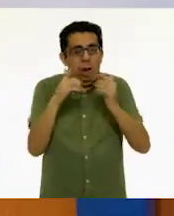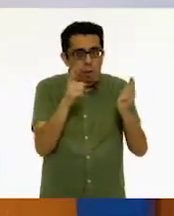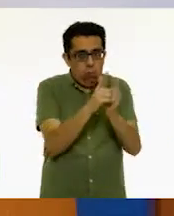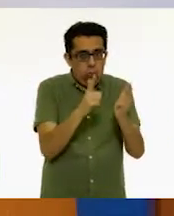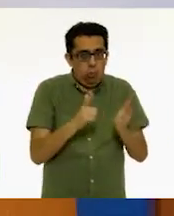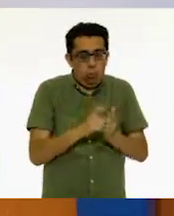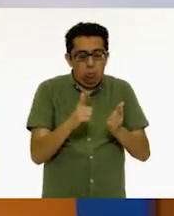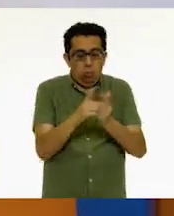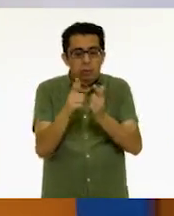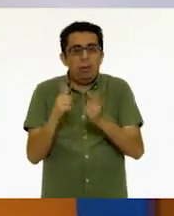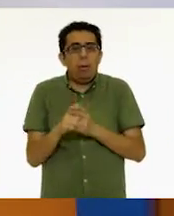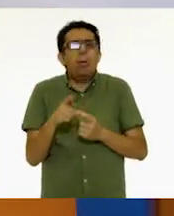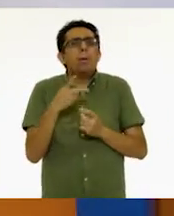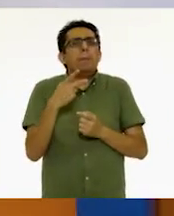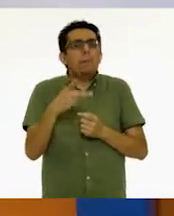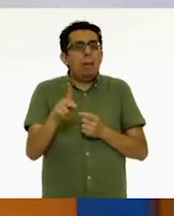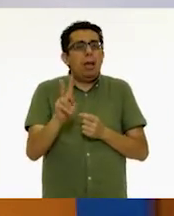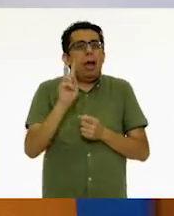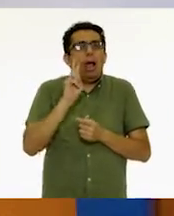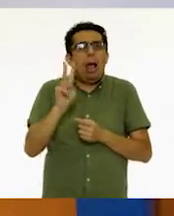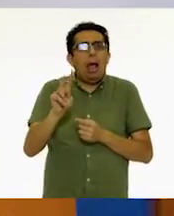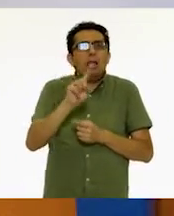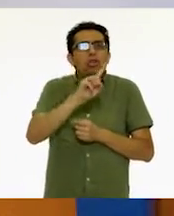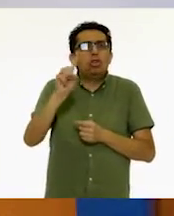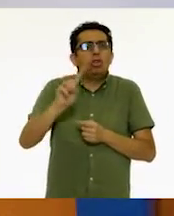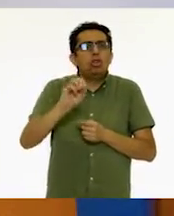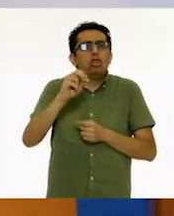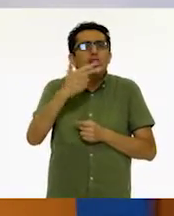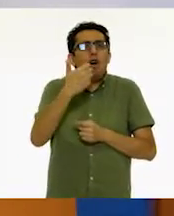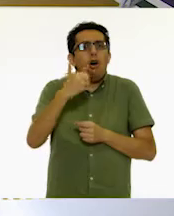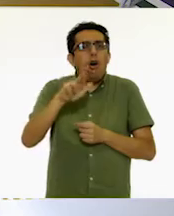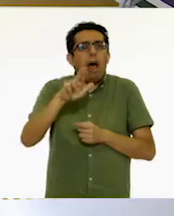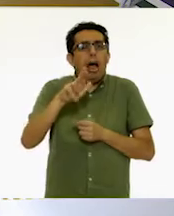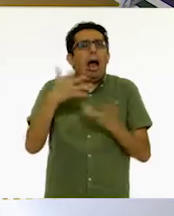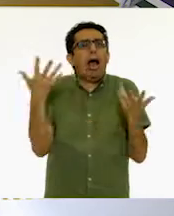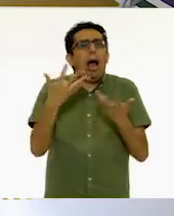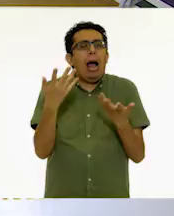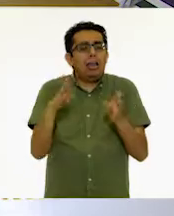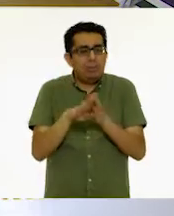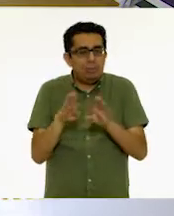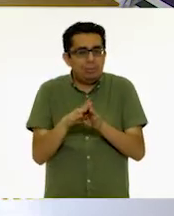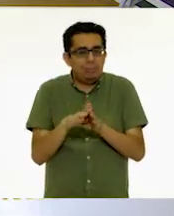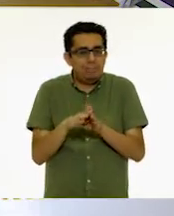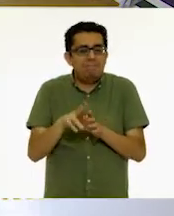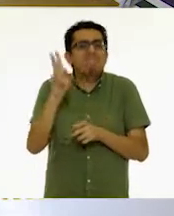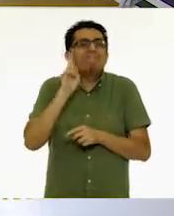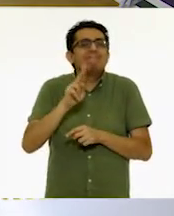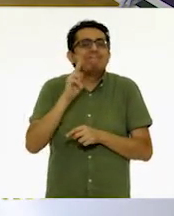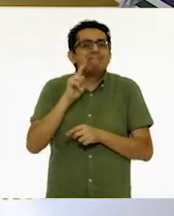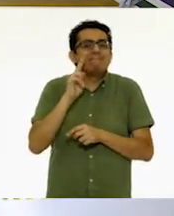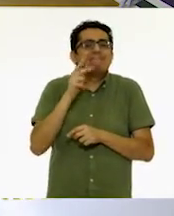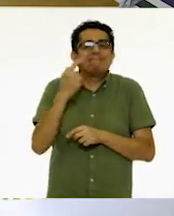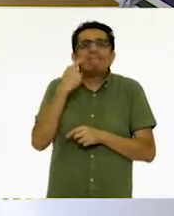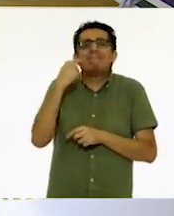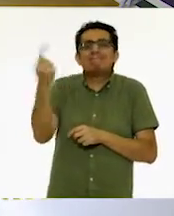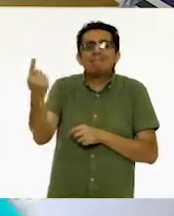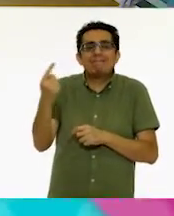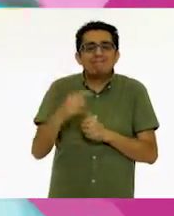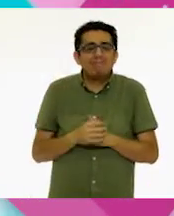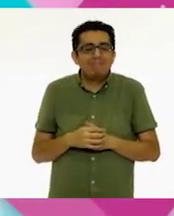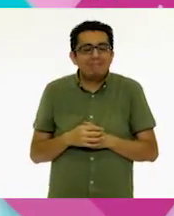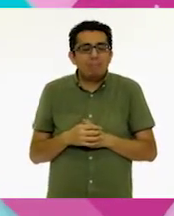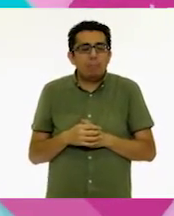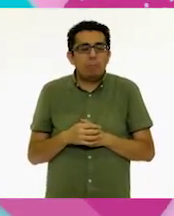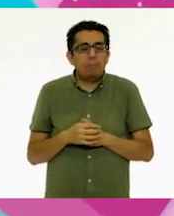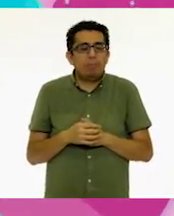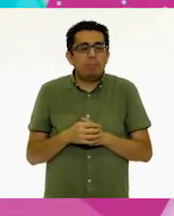vamos a ver cómo lo resolvió Sohar, ¿te parece? Sí, vamos a verlo. Vamos a verlo. A ver, Sohar, ¿cómo lo resolviste? Cuéntamelo.